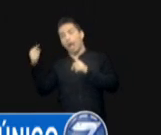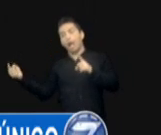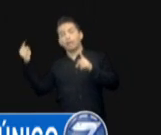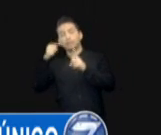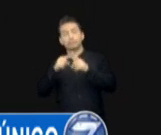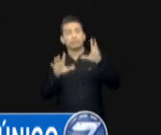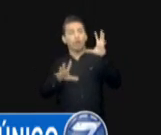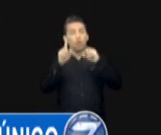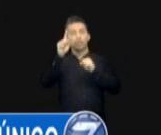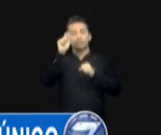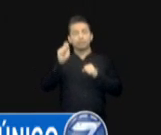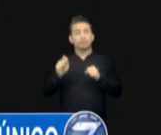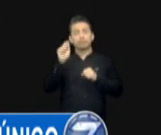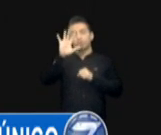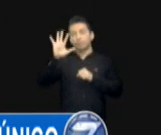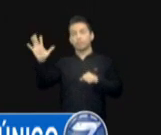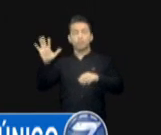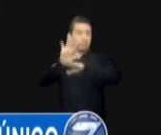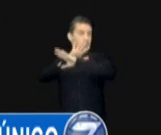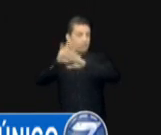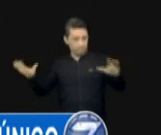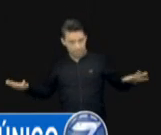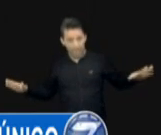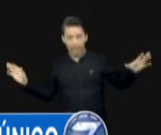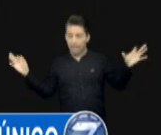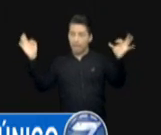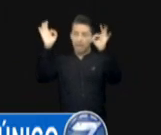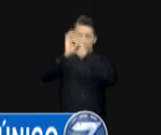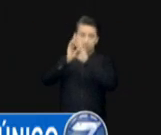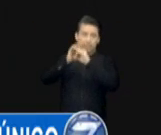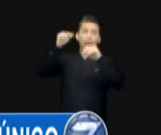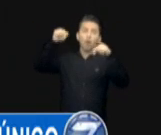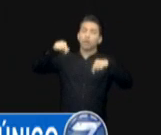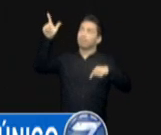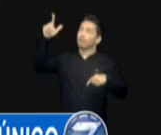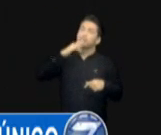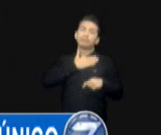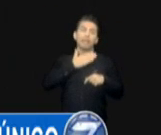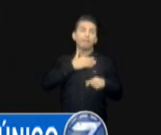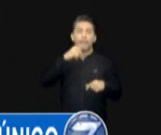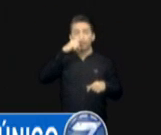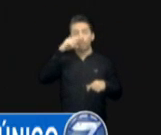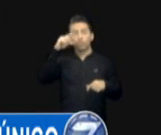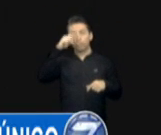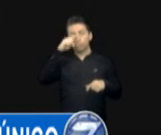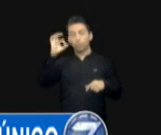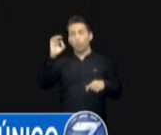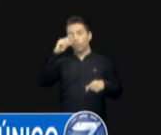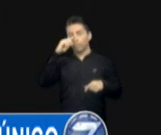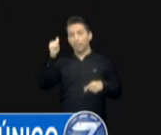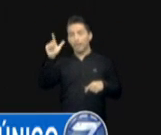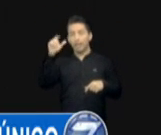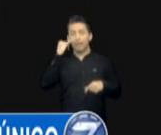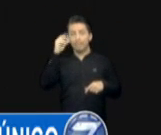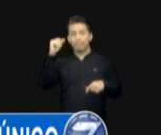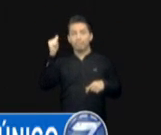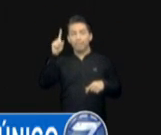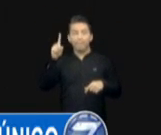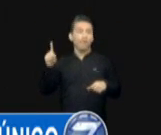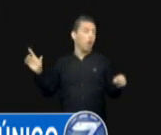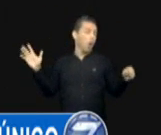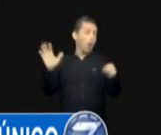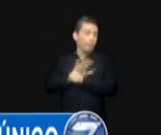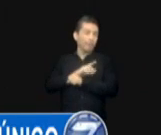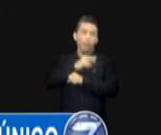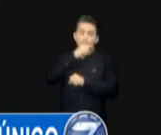eclipse pero mientras está en esto se llama la totalidad cuando está totalmente roja y la gente que no cree en este momento pueden